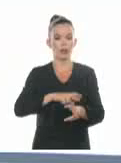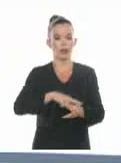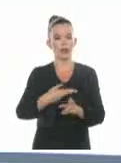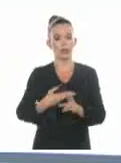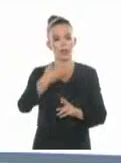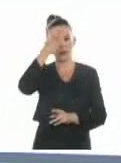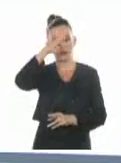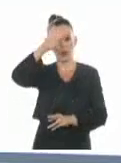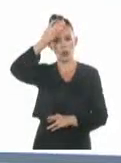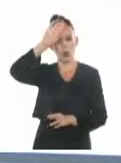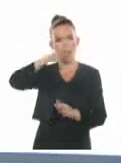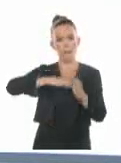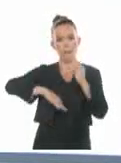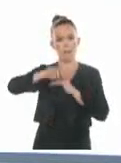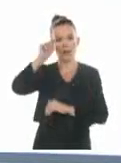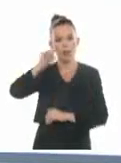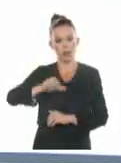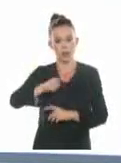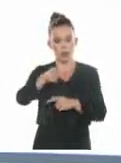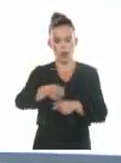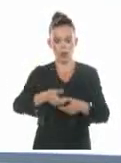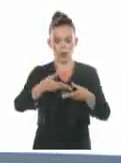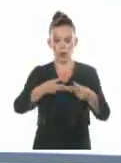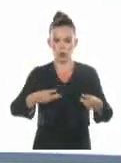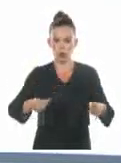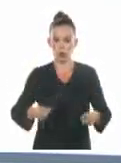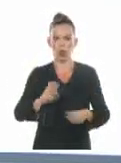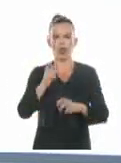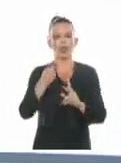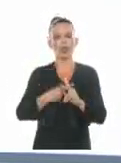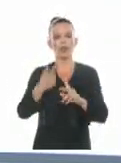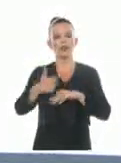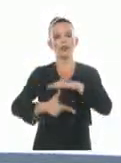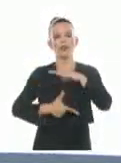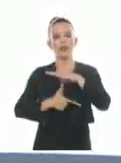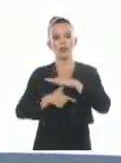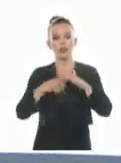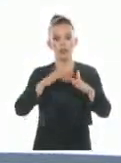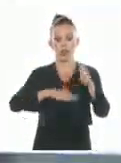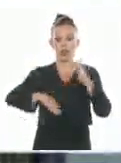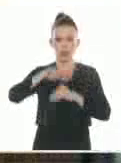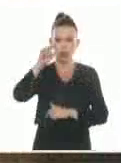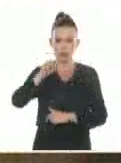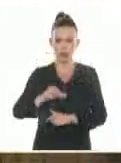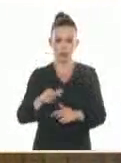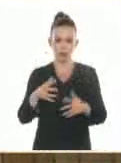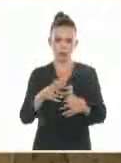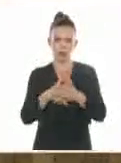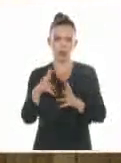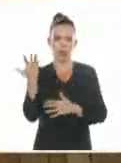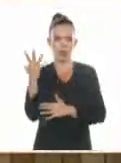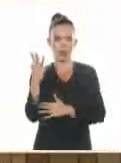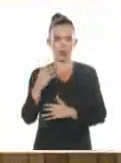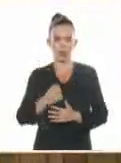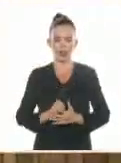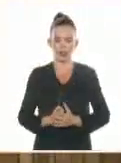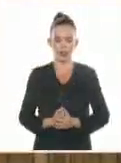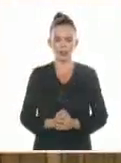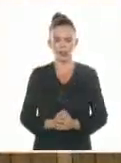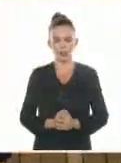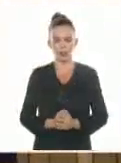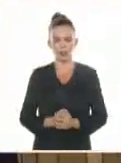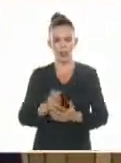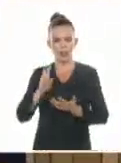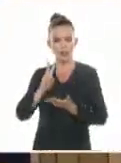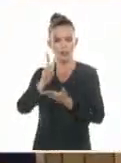la Agricultura, y Carlos Fernández de Cosío, viceministro de Relaciones Exteriores. La visita de esta